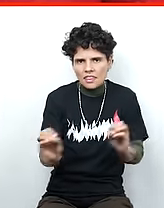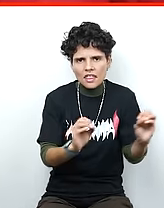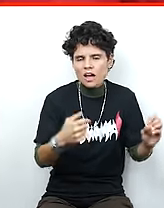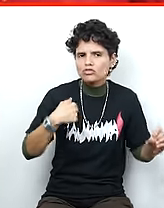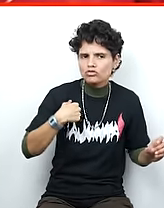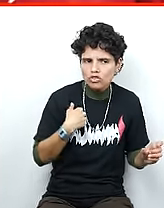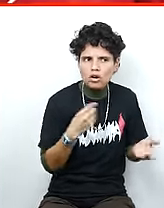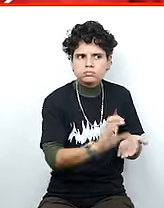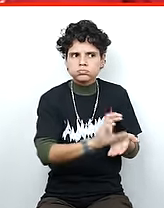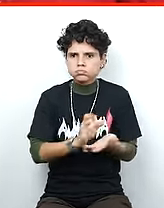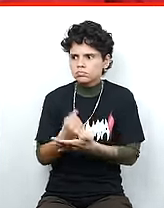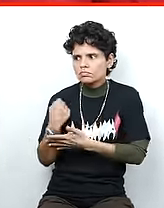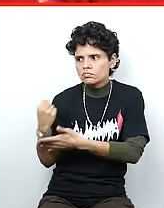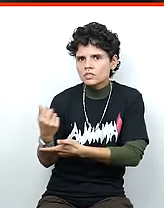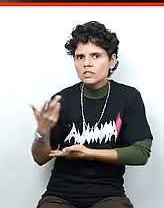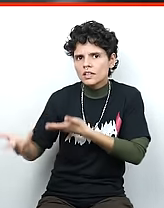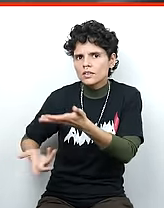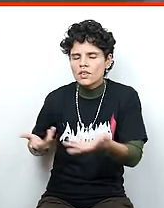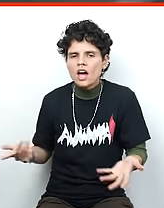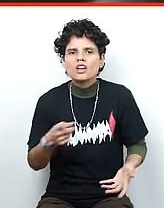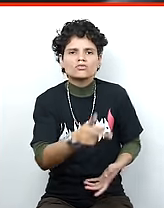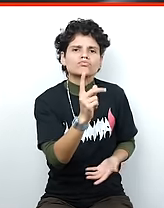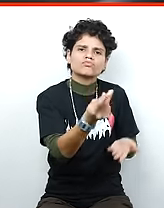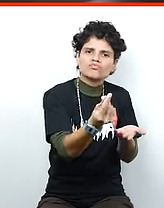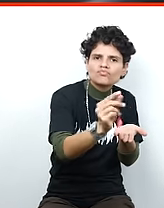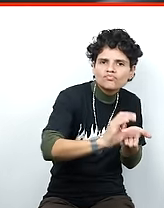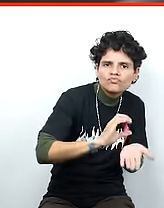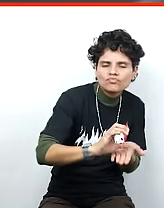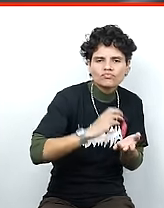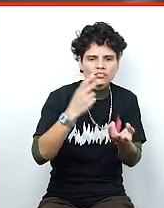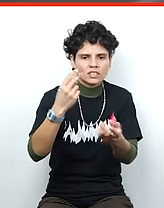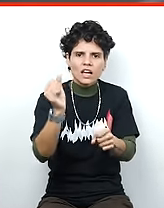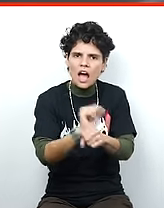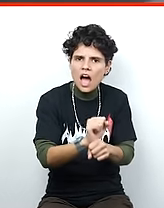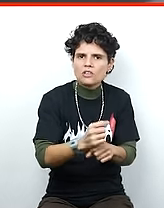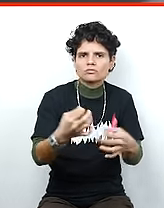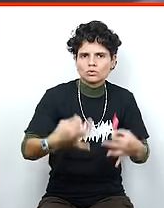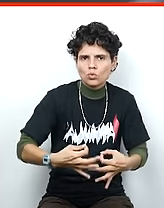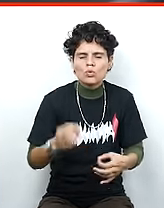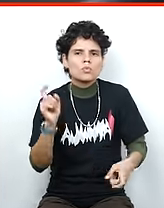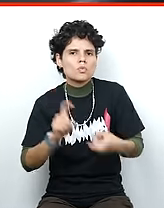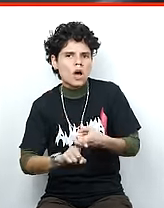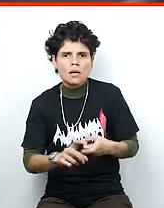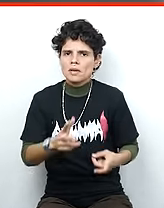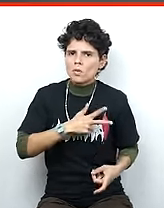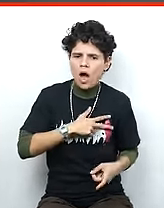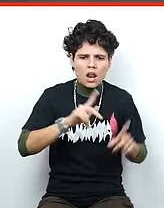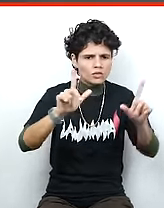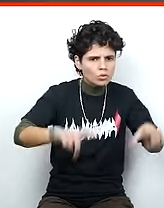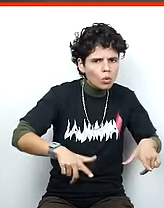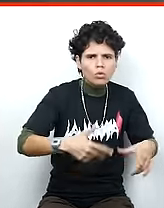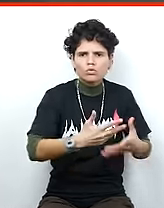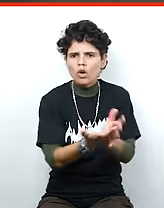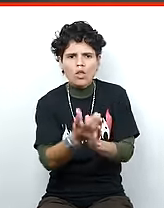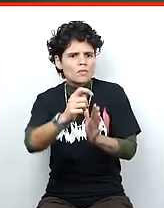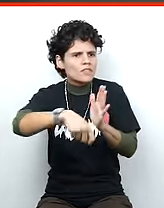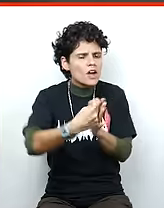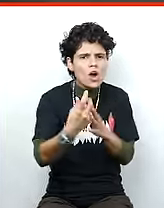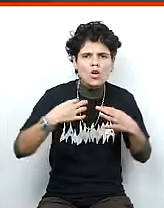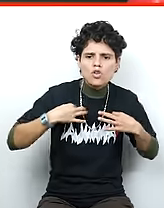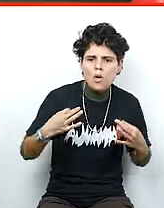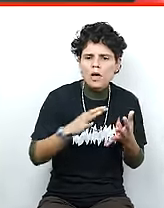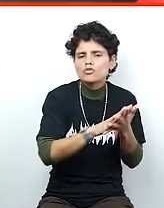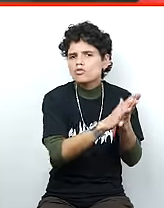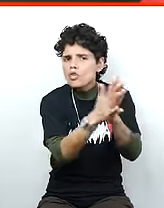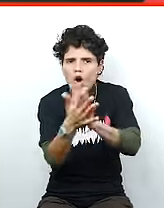entonces. Y allá yo tenía mi renta, mi carro, mi seguro, mi mujer, las cosas, mi marihuana, el estudio, los videos, la